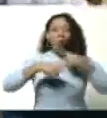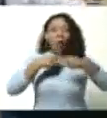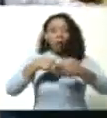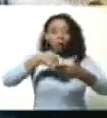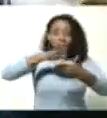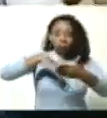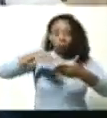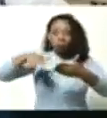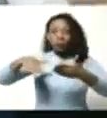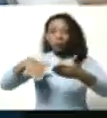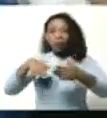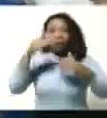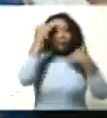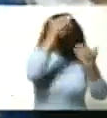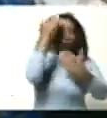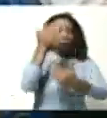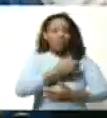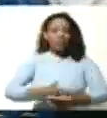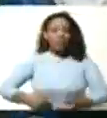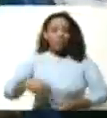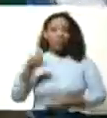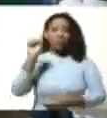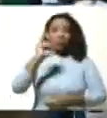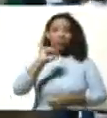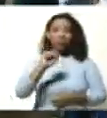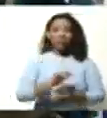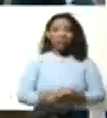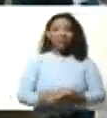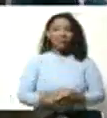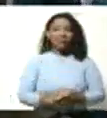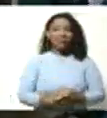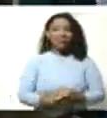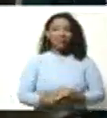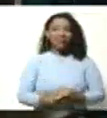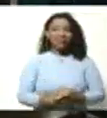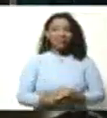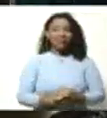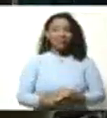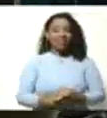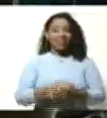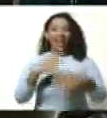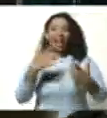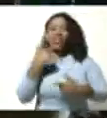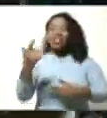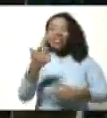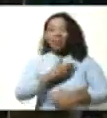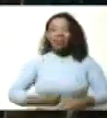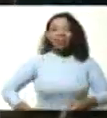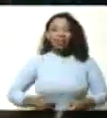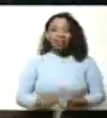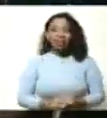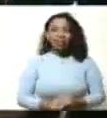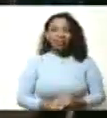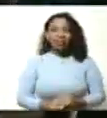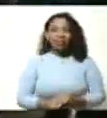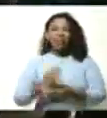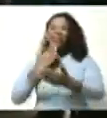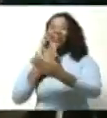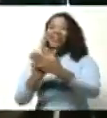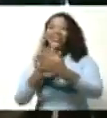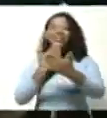Coloreando. ¿Le mandan un saludo al presidente? Sí. ¿Qué le van a decir al presidente?